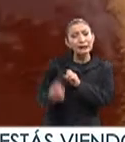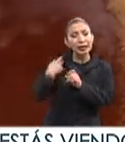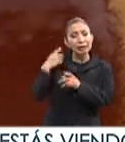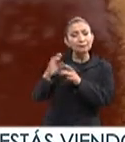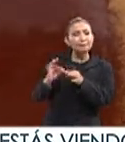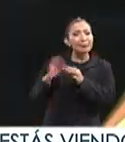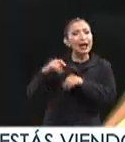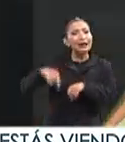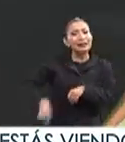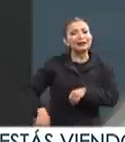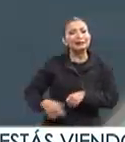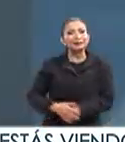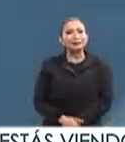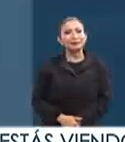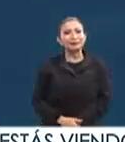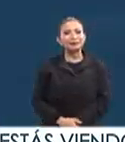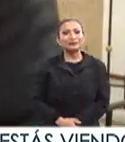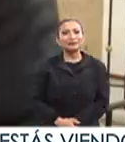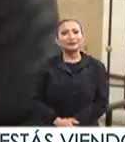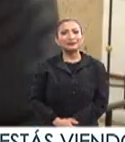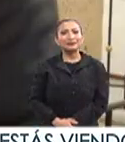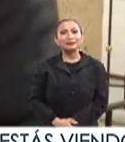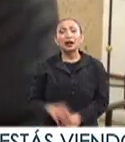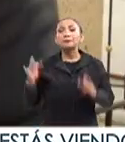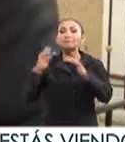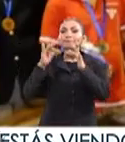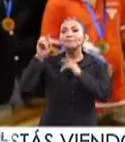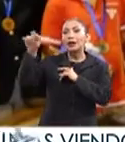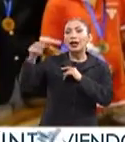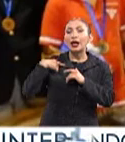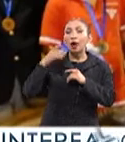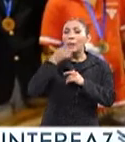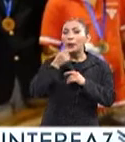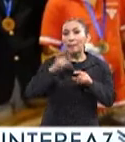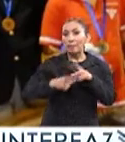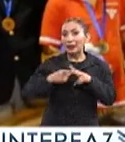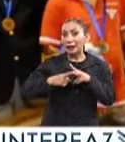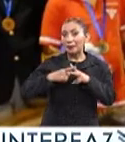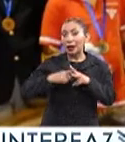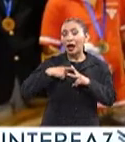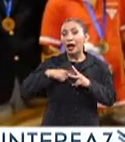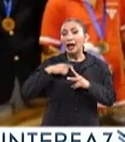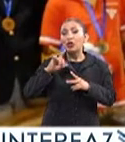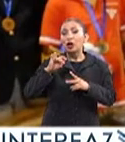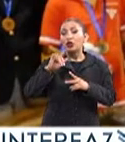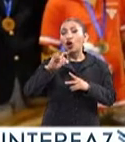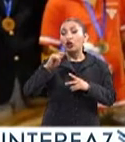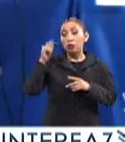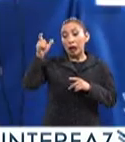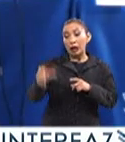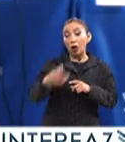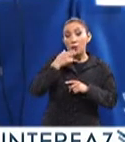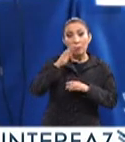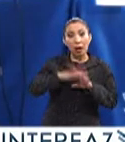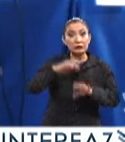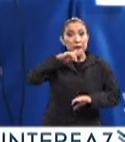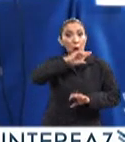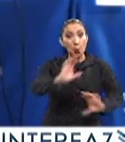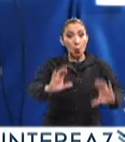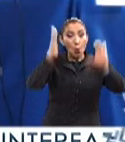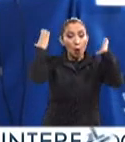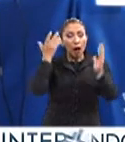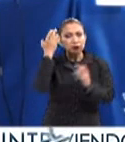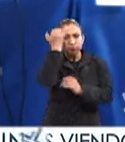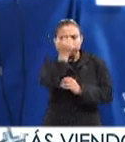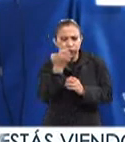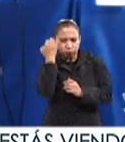una plática en el estudio. Nos enlazaremos con el matemático Alberto Coto García, quien es considerada la persona más rápida